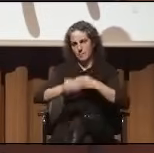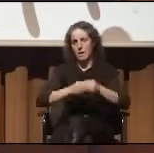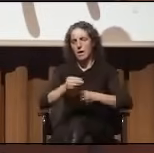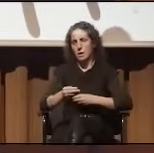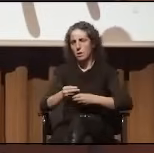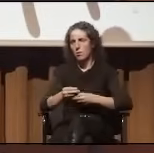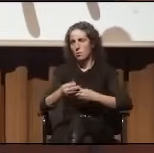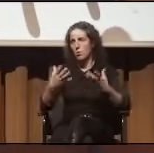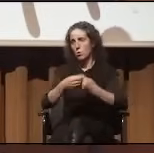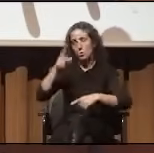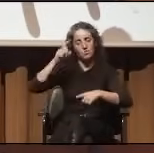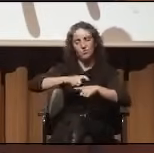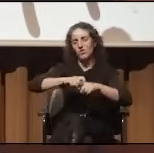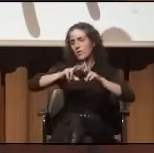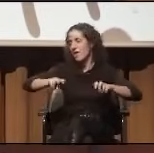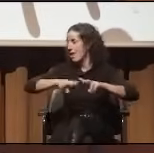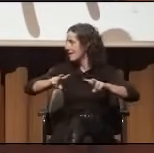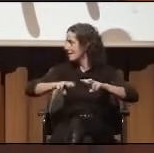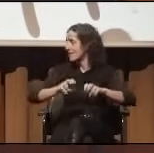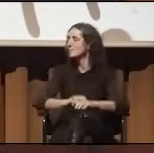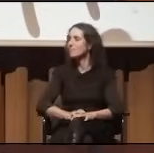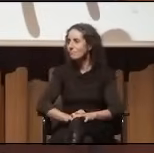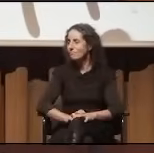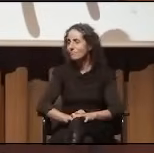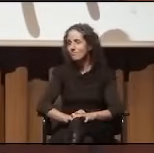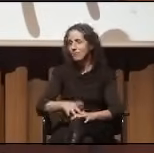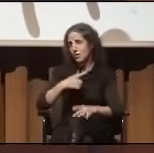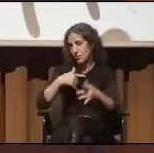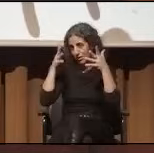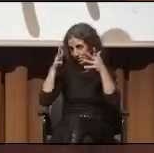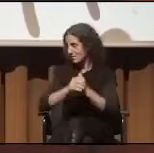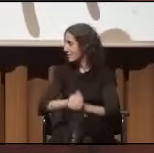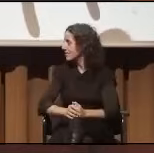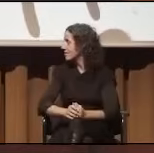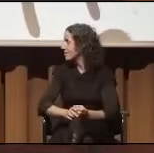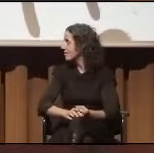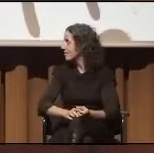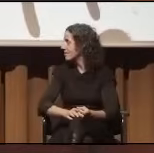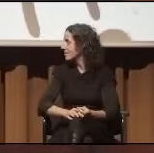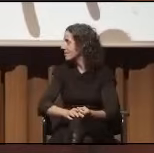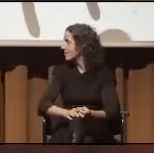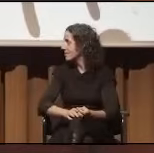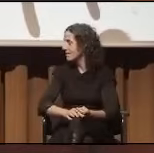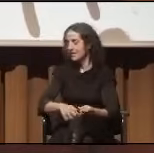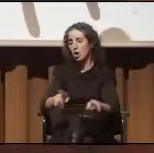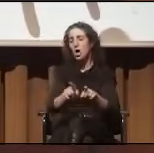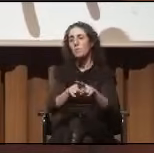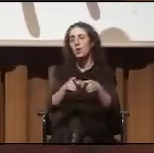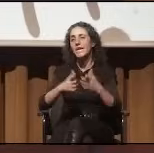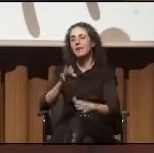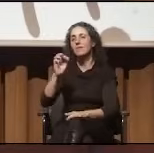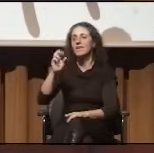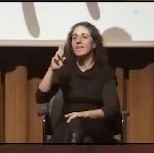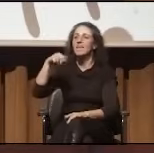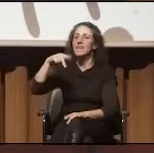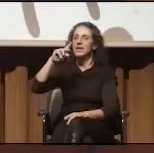Lo recomiendo, cualquier tipo de terapia, pero más sostenida, como el hijo de Fernando. Y claro, siempre hablamos un